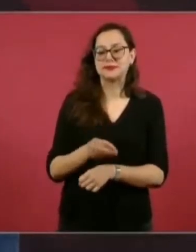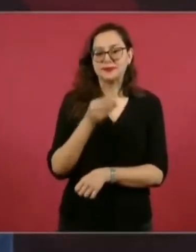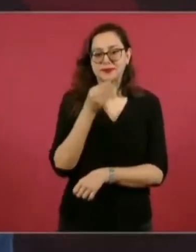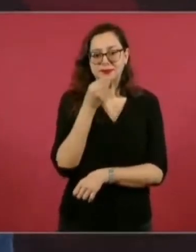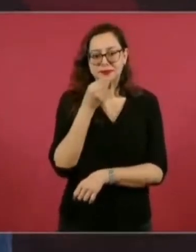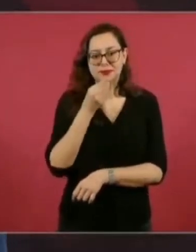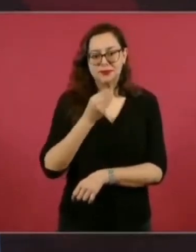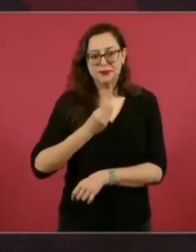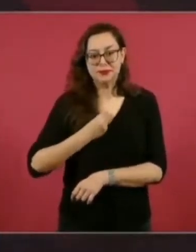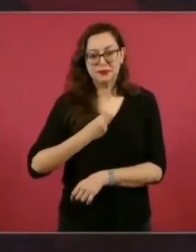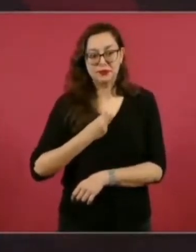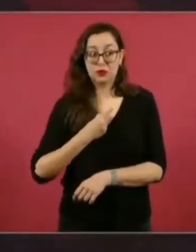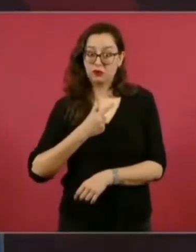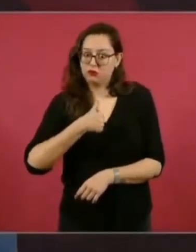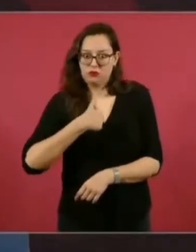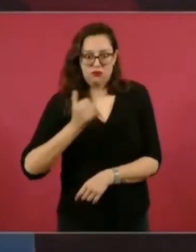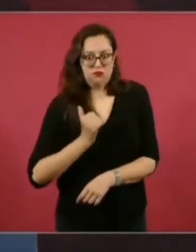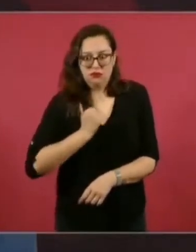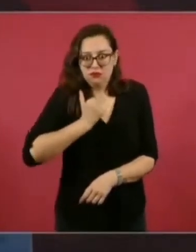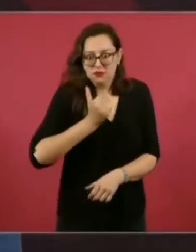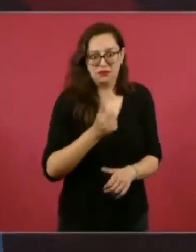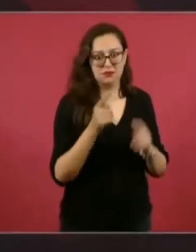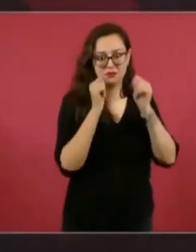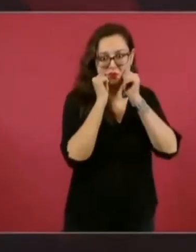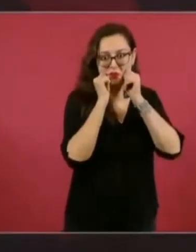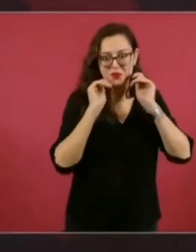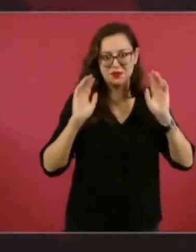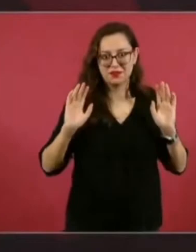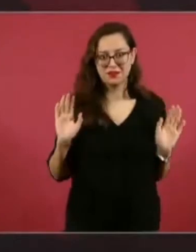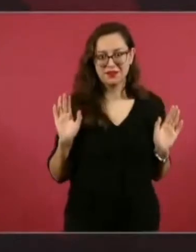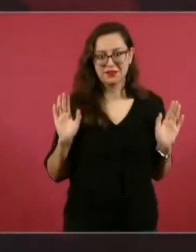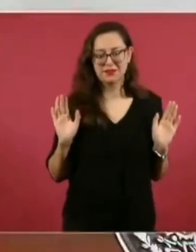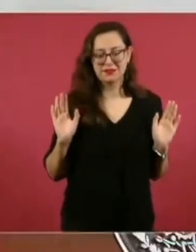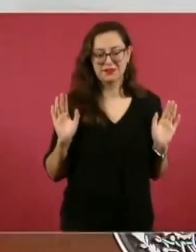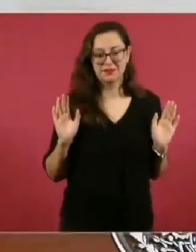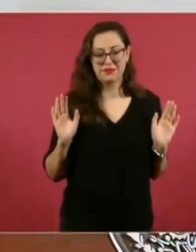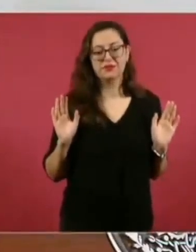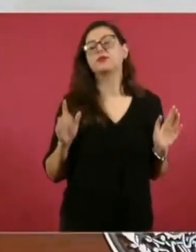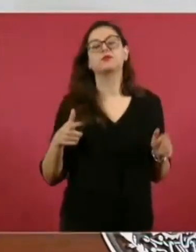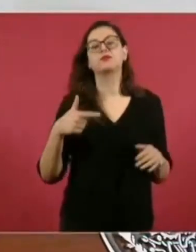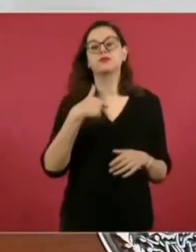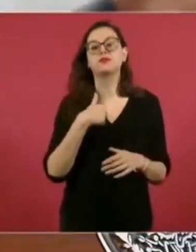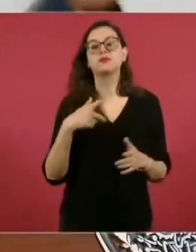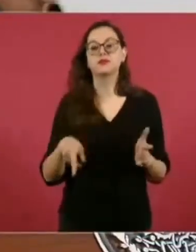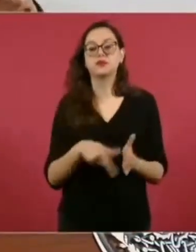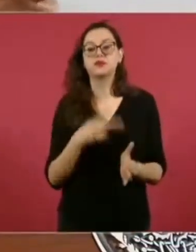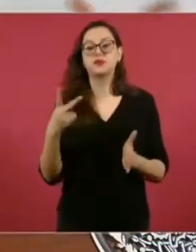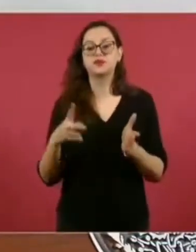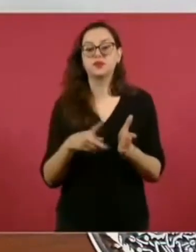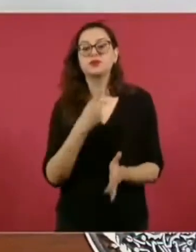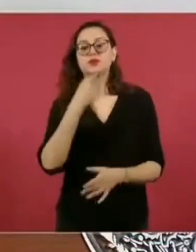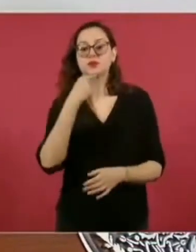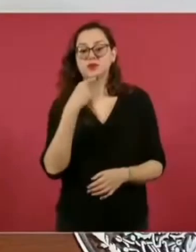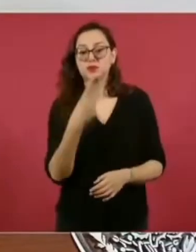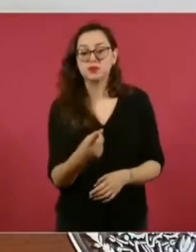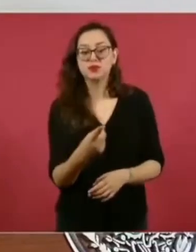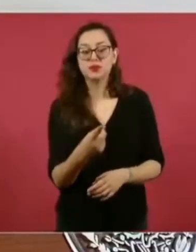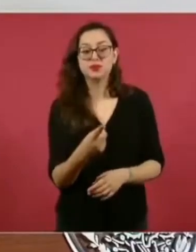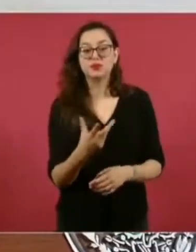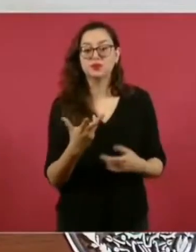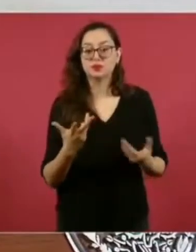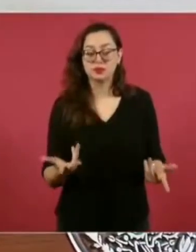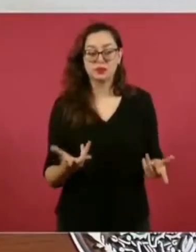Claro que yo lo aprovechaba. Ya les he hablado mucho de cómo cuando había un